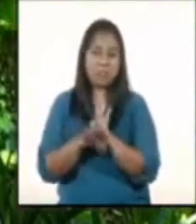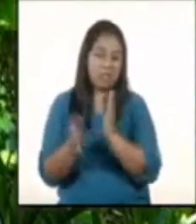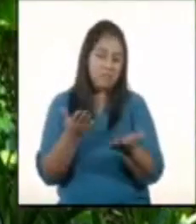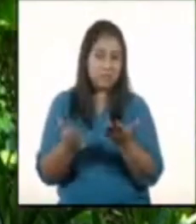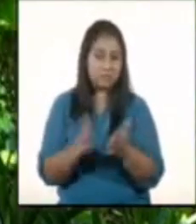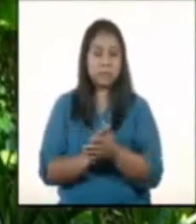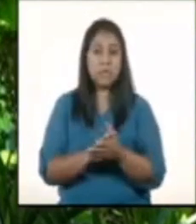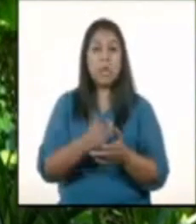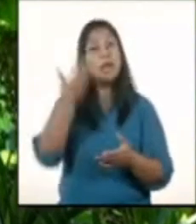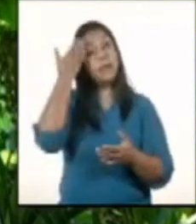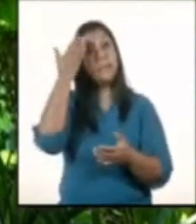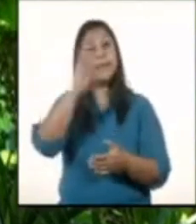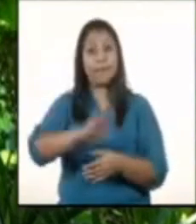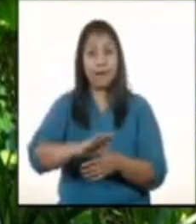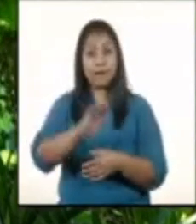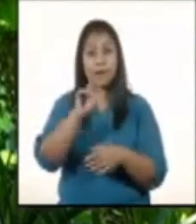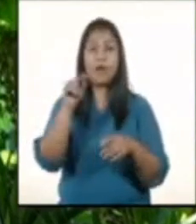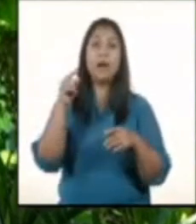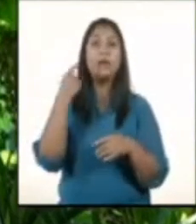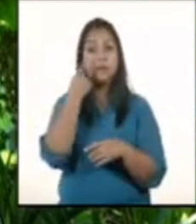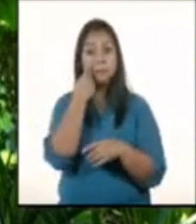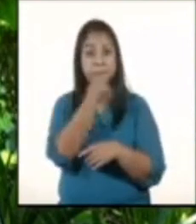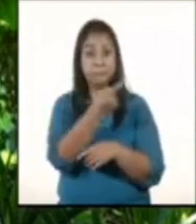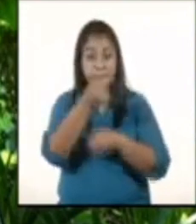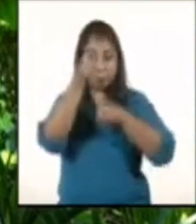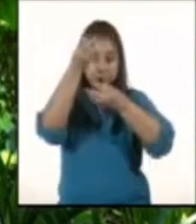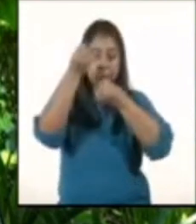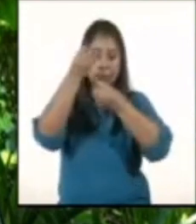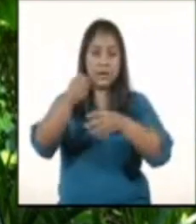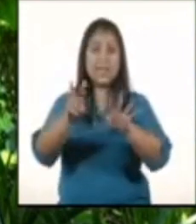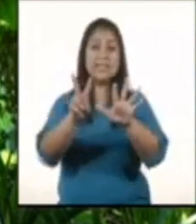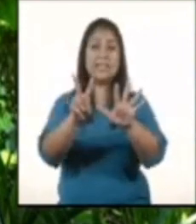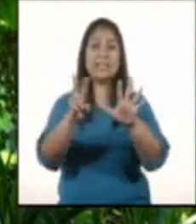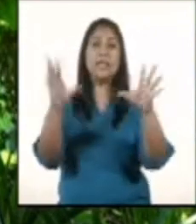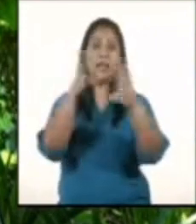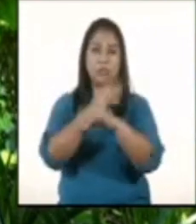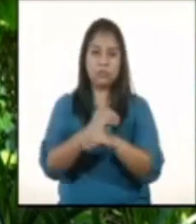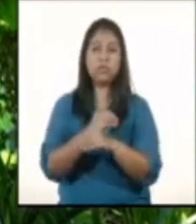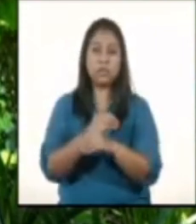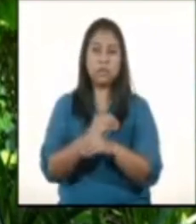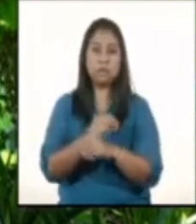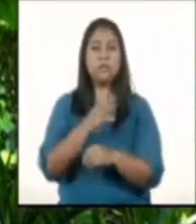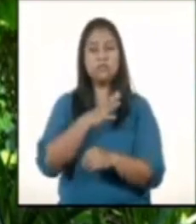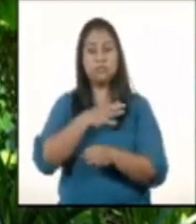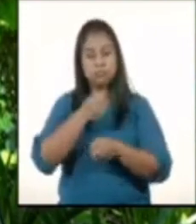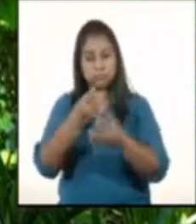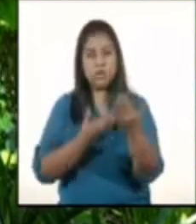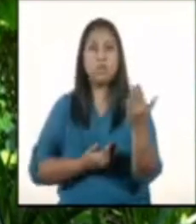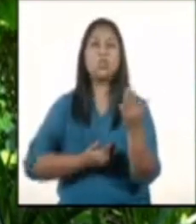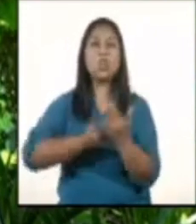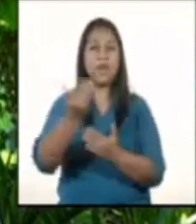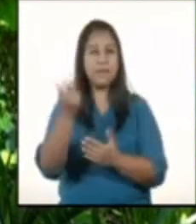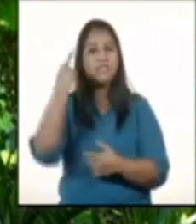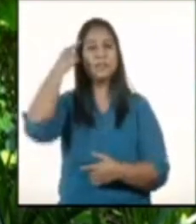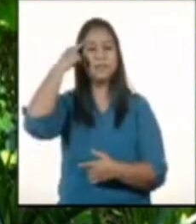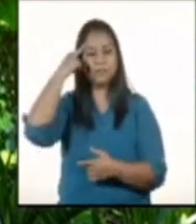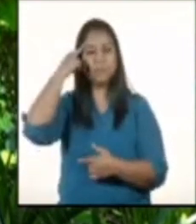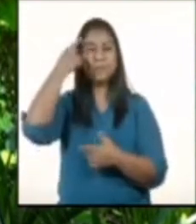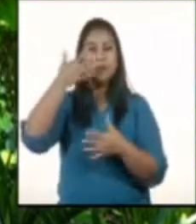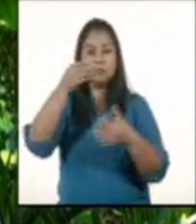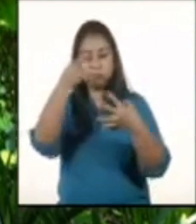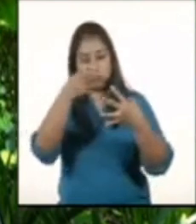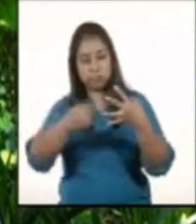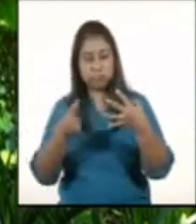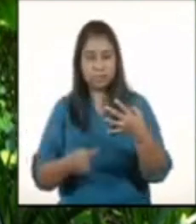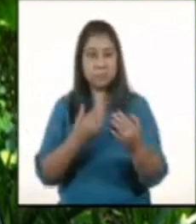Y mañana no se olvide de escucharnos a las 7 de la noche, en donde saldrán las nuevas disposiciones presidenciales para